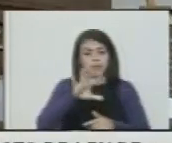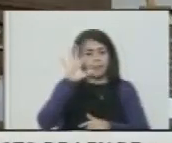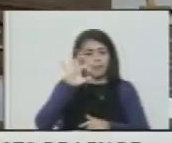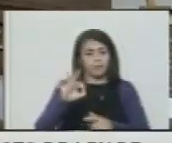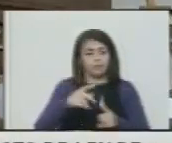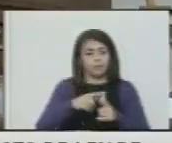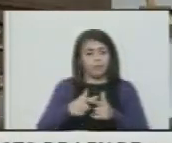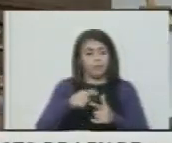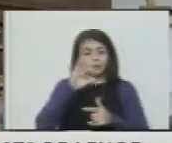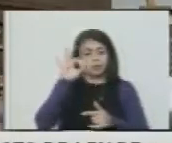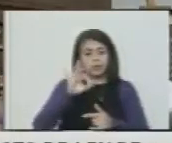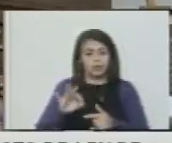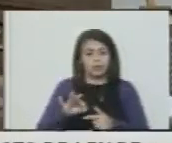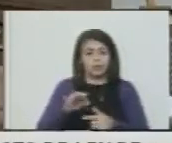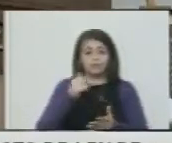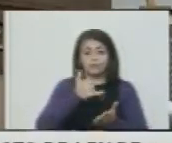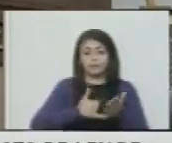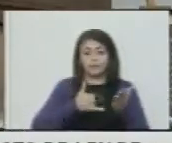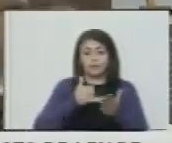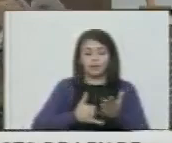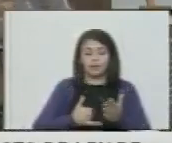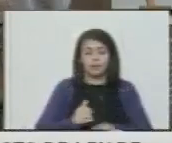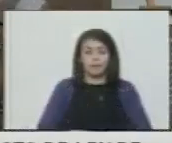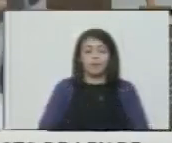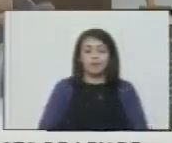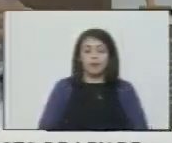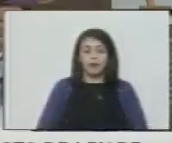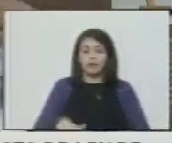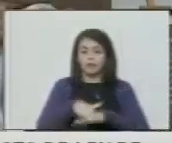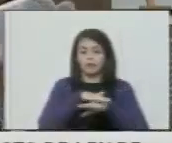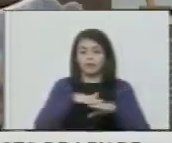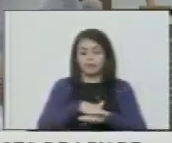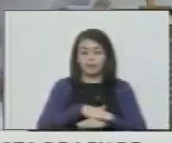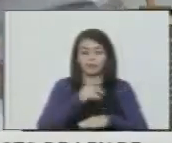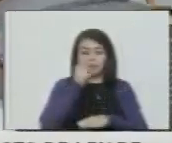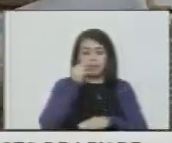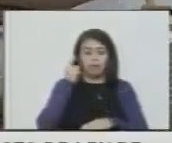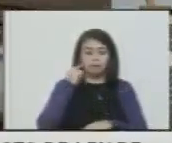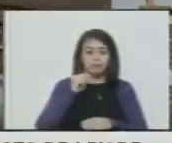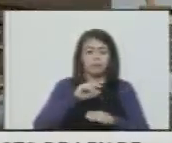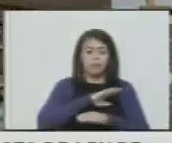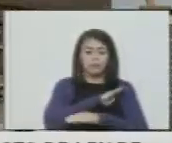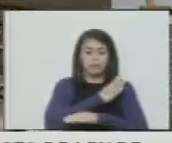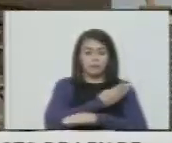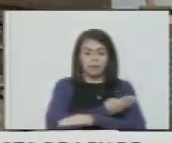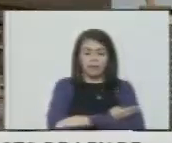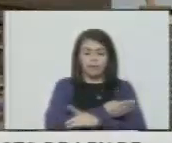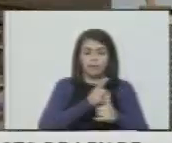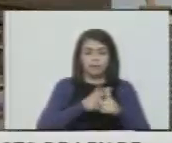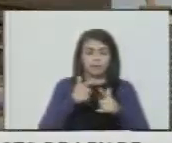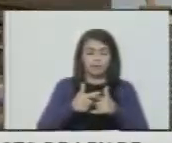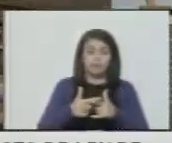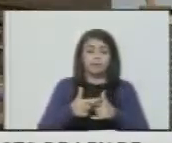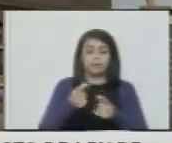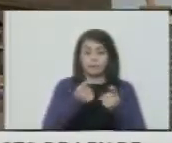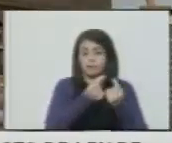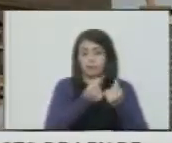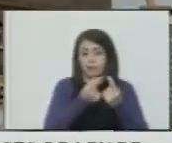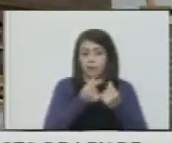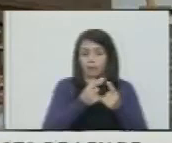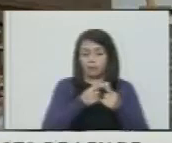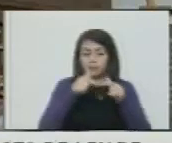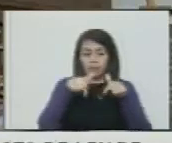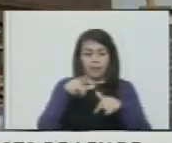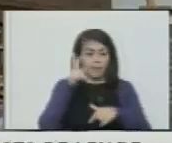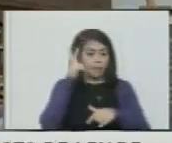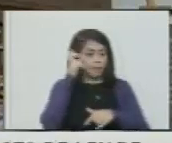al 25% de la tasa de su inscripción. El ministro o ministra del Poder Popular con competencia en materia de